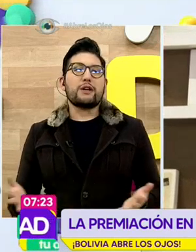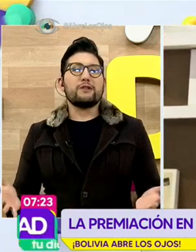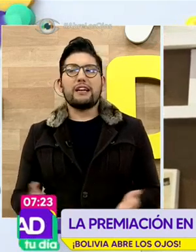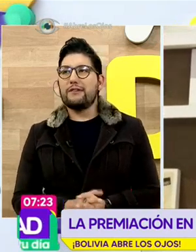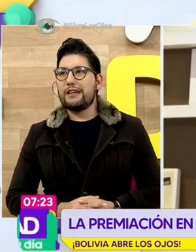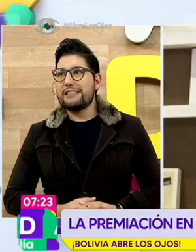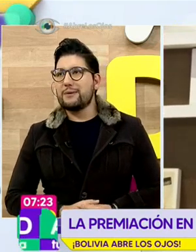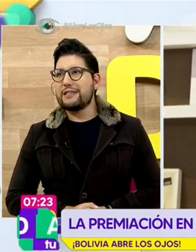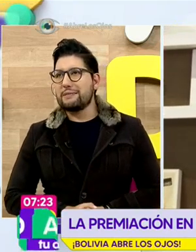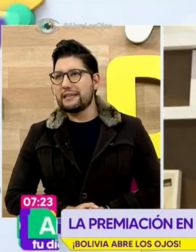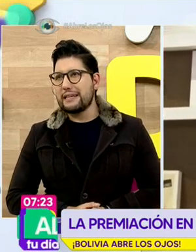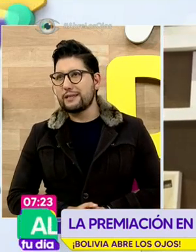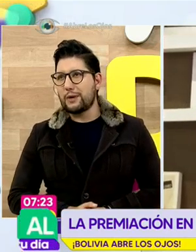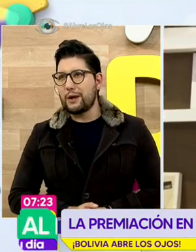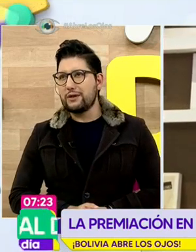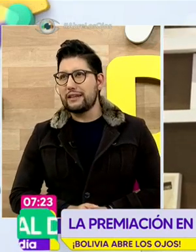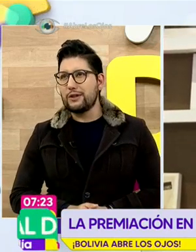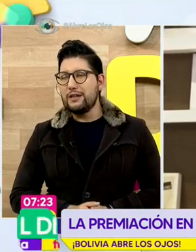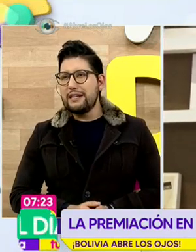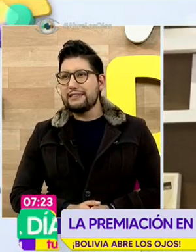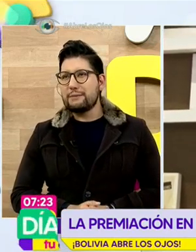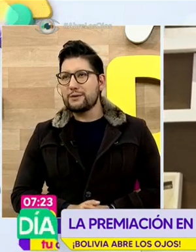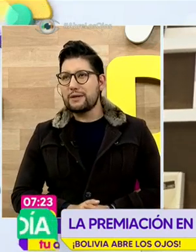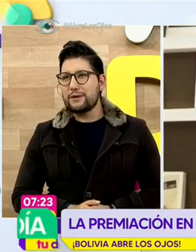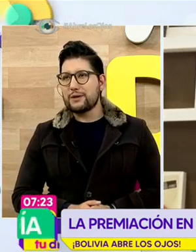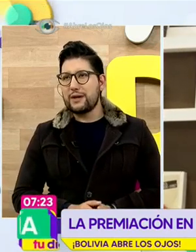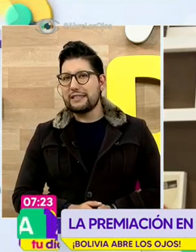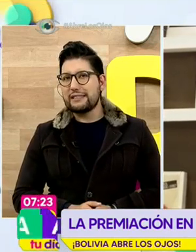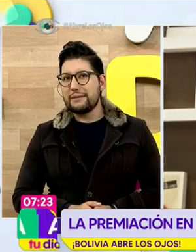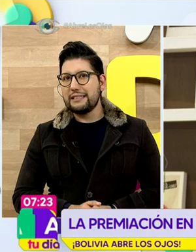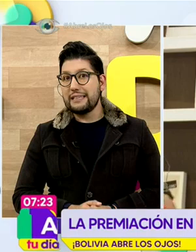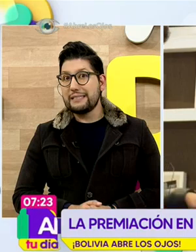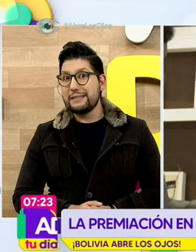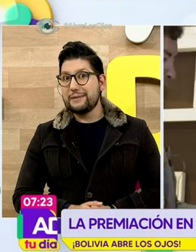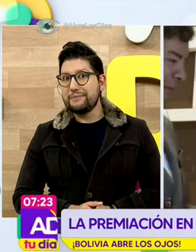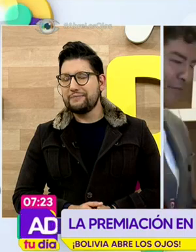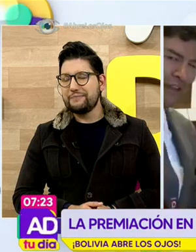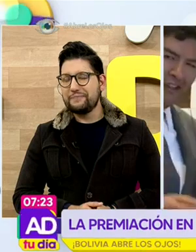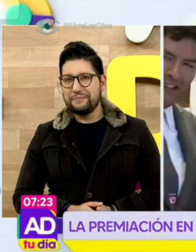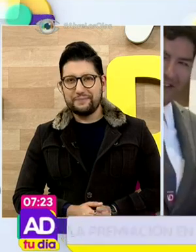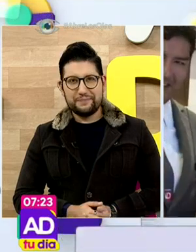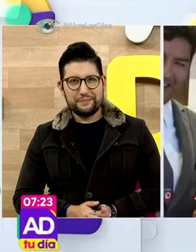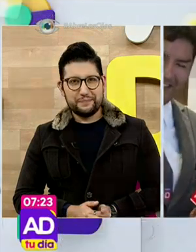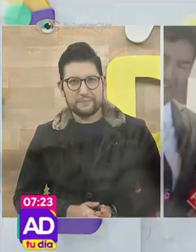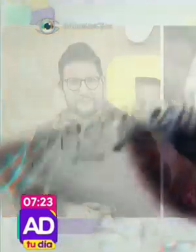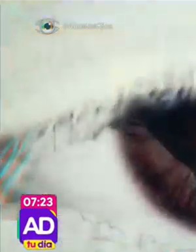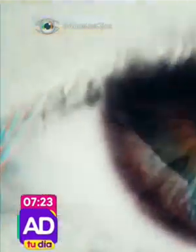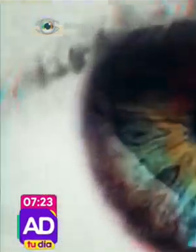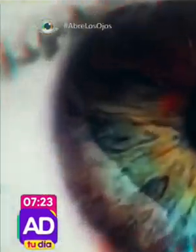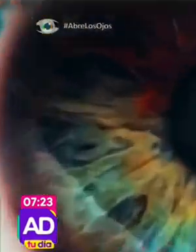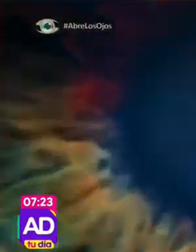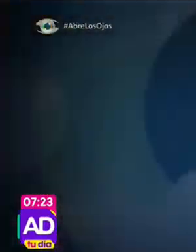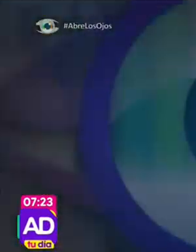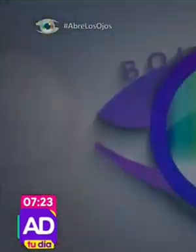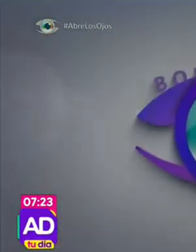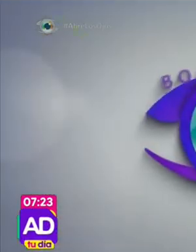propósito de luchar contra la violencia. Muchísimas gracias por el contacto. Tenemos más cuando son las 7:23.